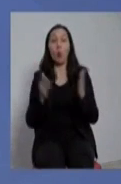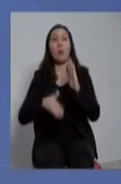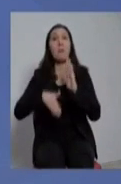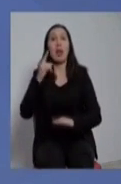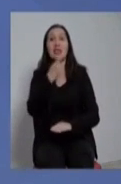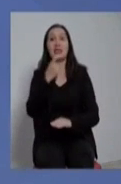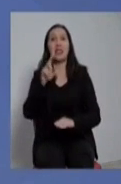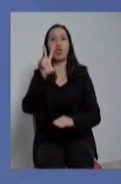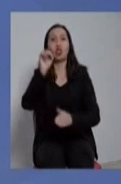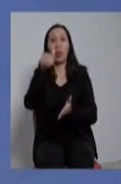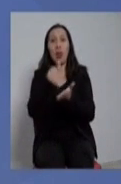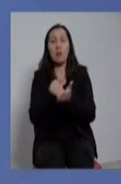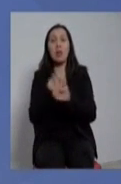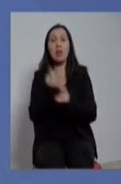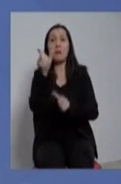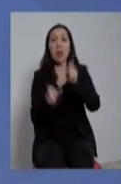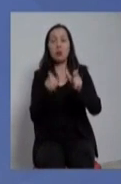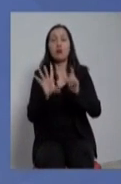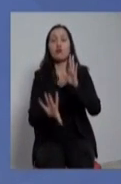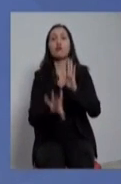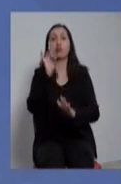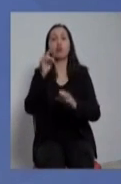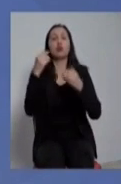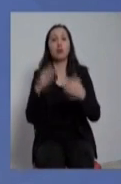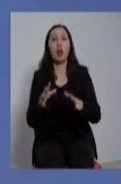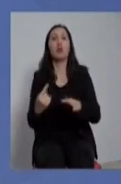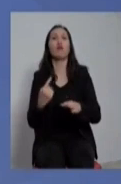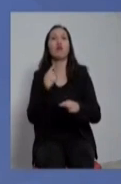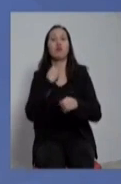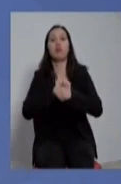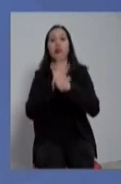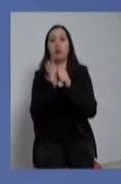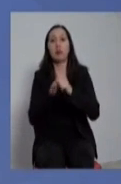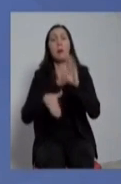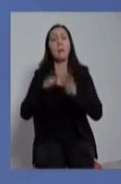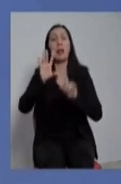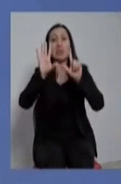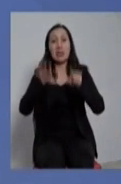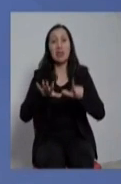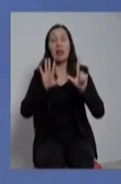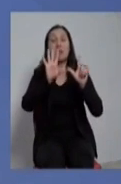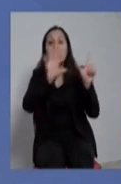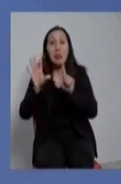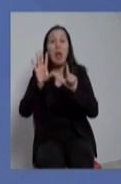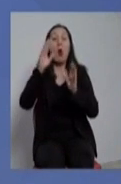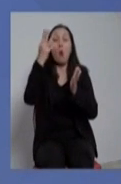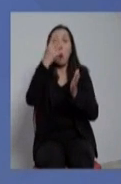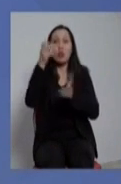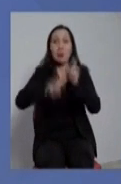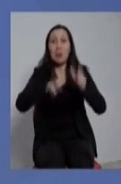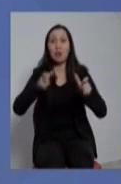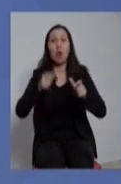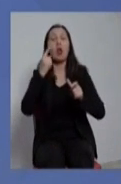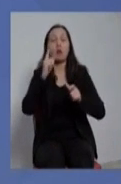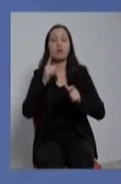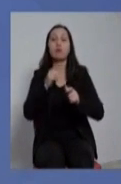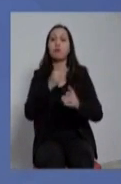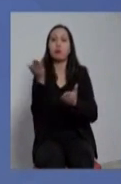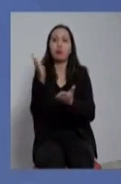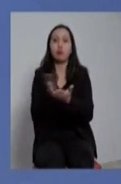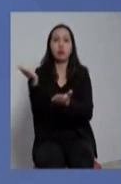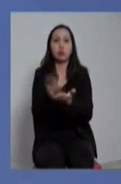más de 180.000 casos comprobados de contagios y más de 7.400 personas que han perdido